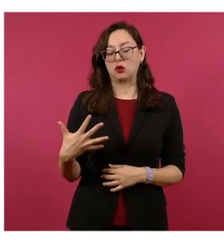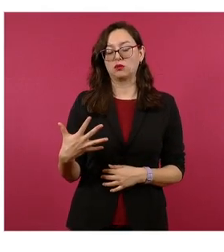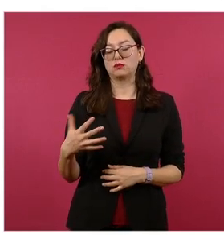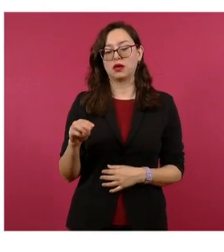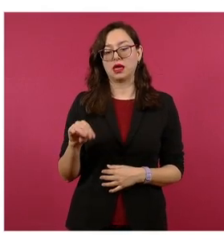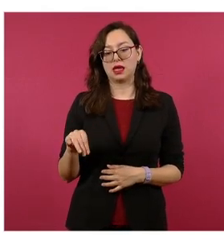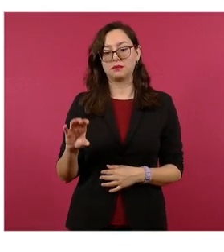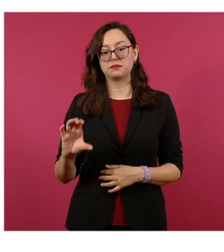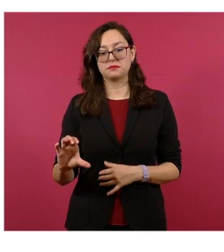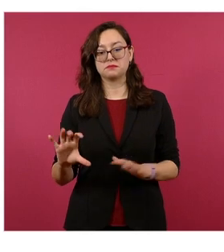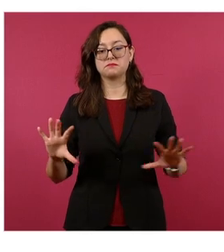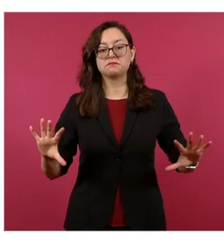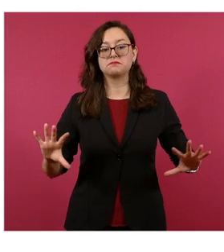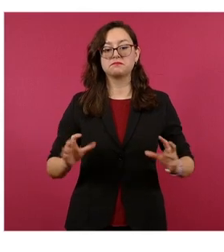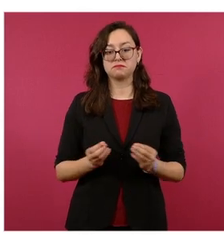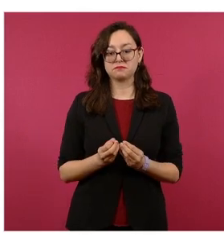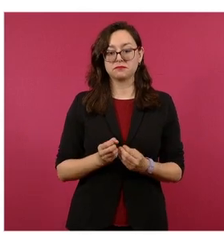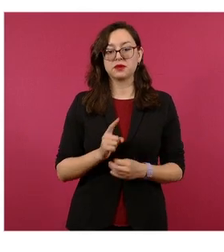total de